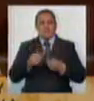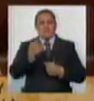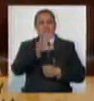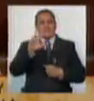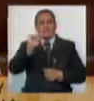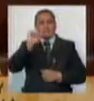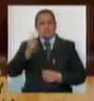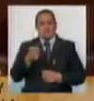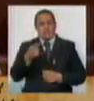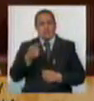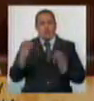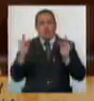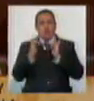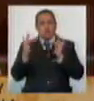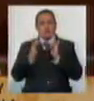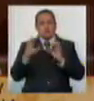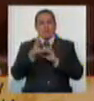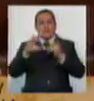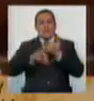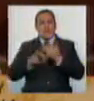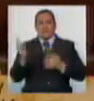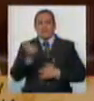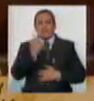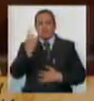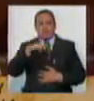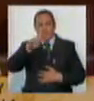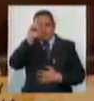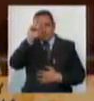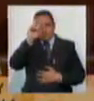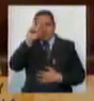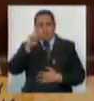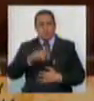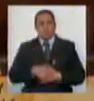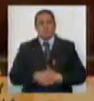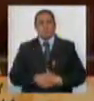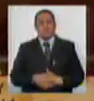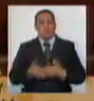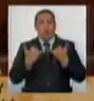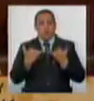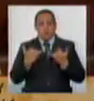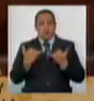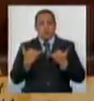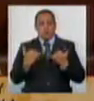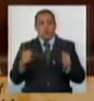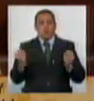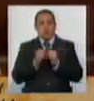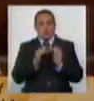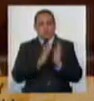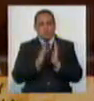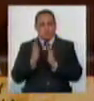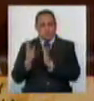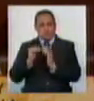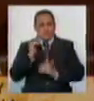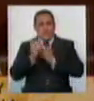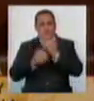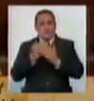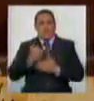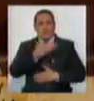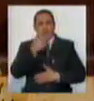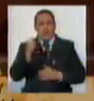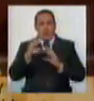33.000 conexiones de gas doméstico a nivel nacional. Hoy, con el proceso de masificación del